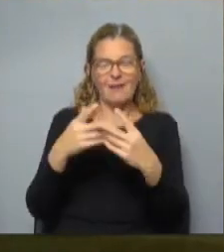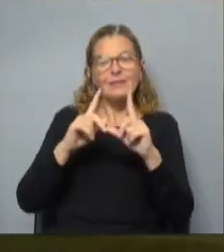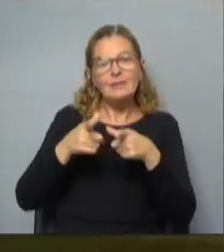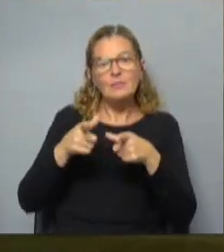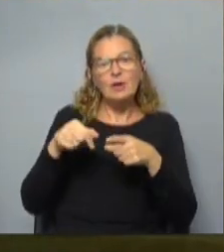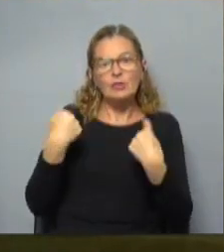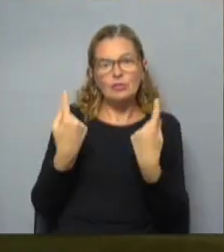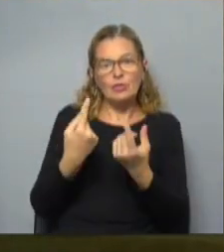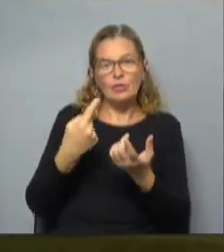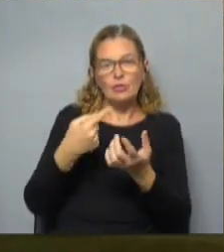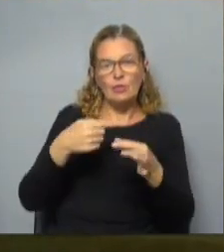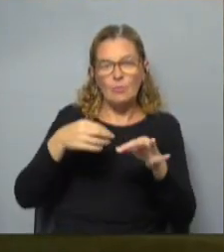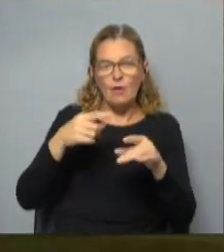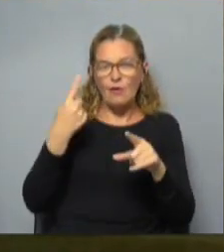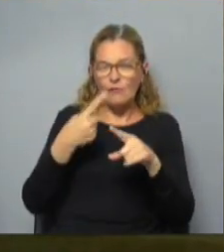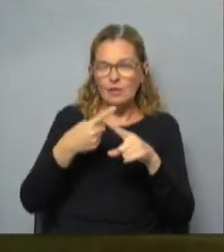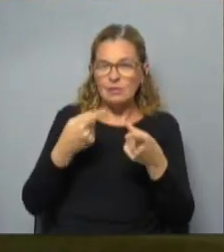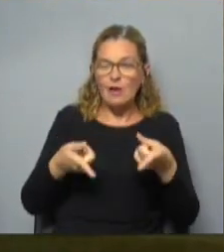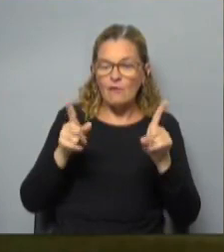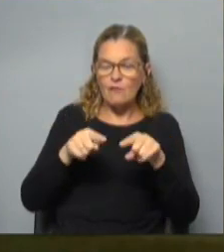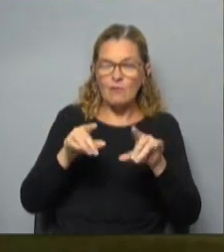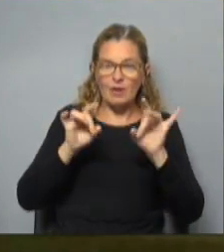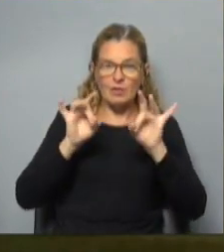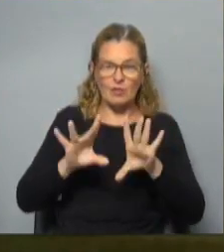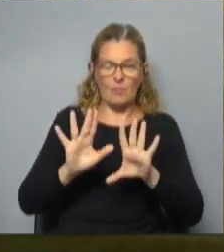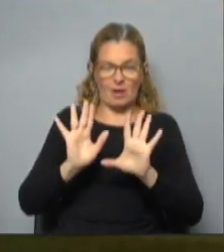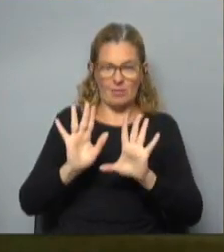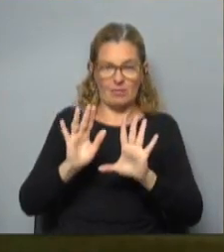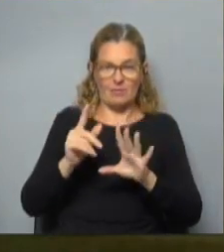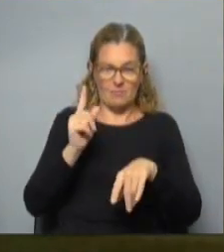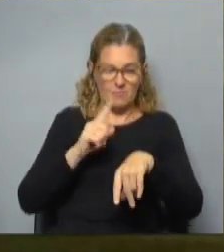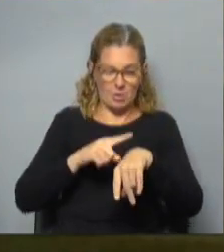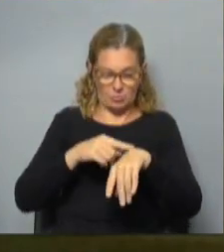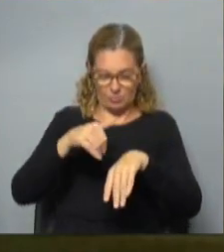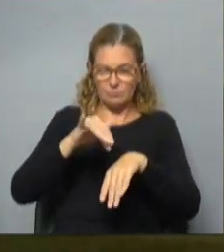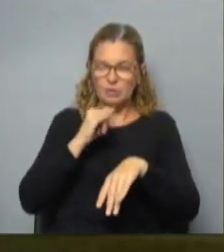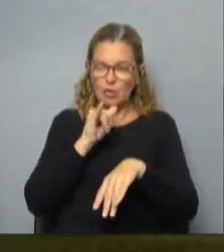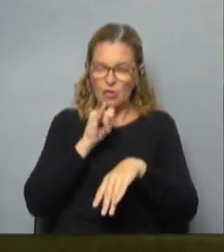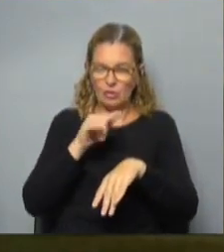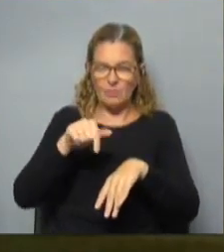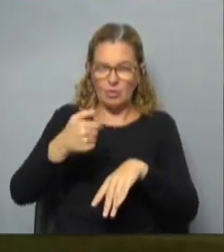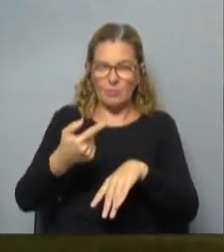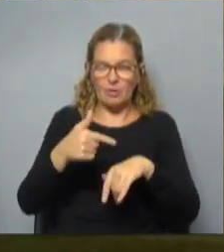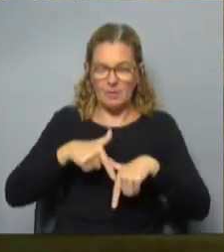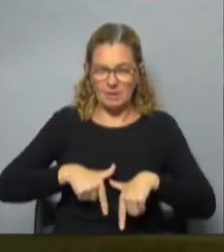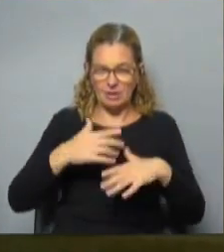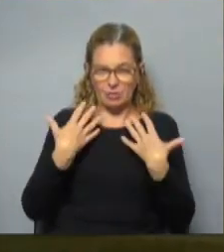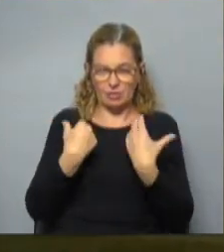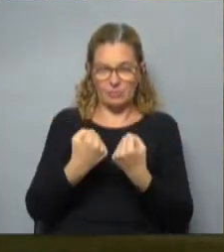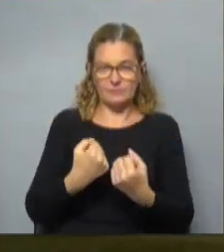ver con centros de eventos todo eso vuelve al ano calidad en minutos nada más volvimos con los detalles que anunciaba el ministro de